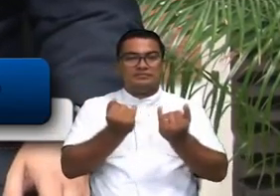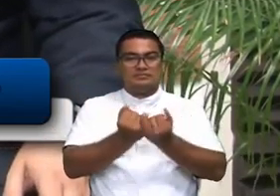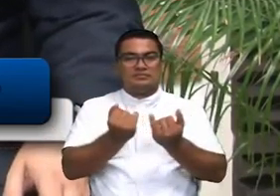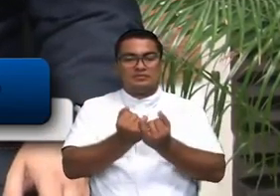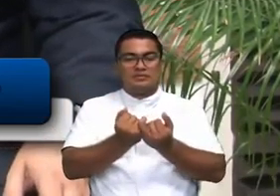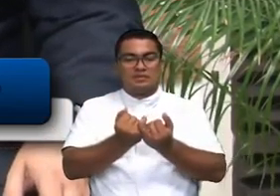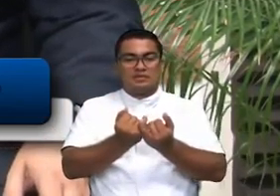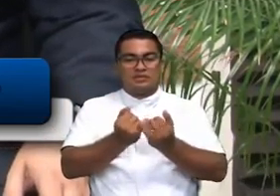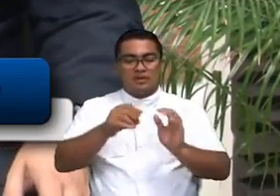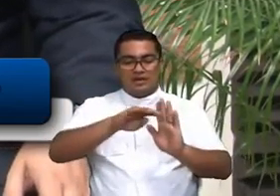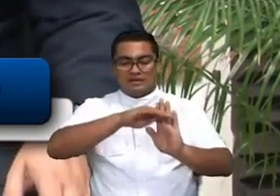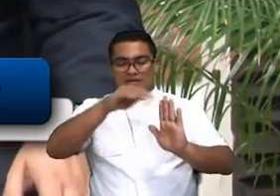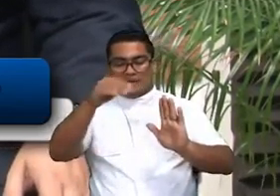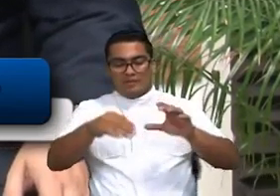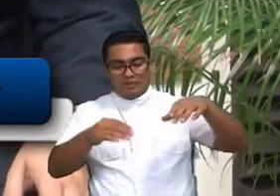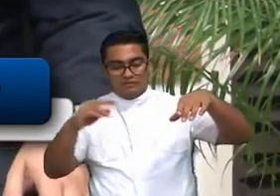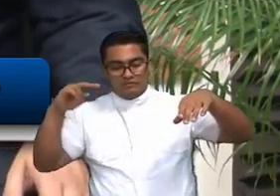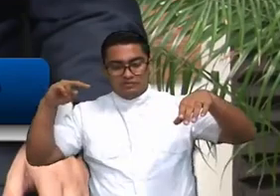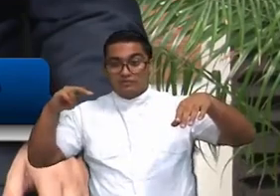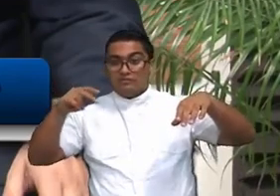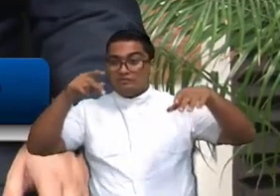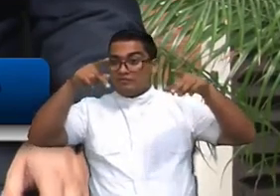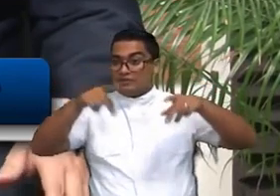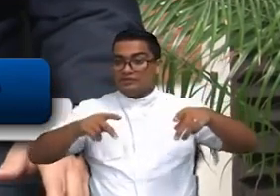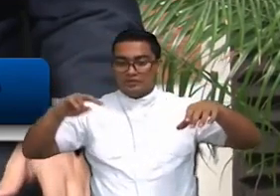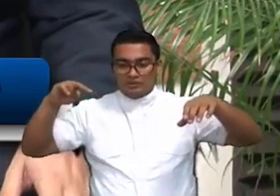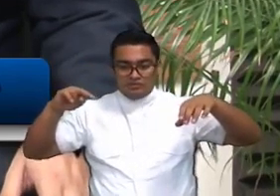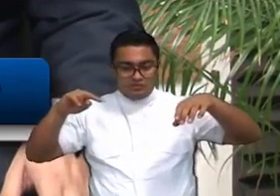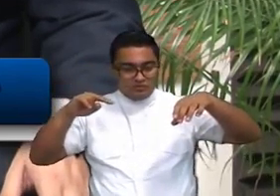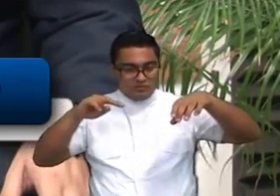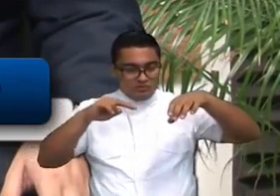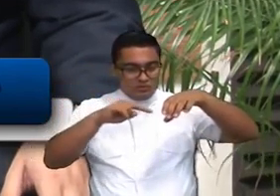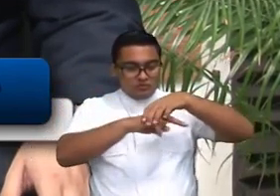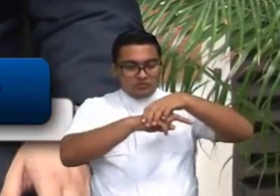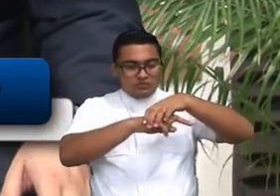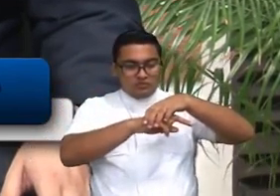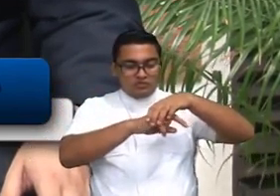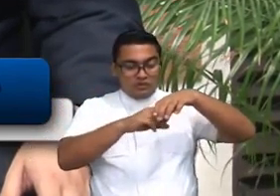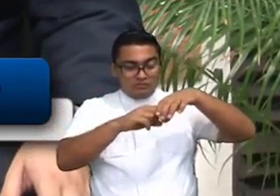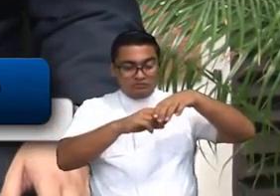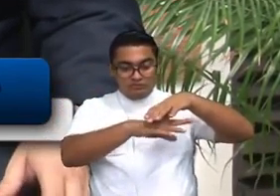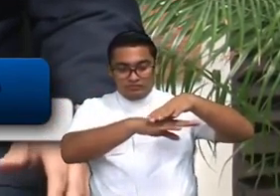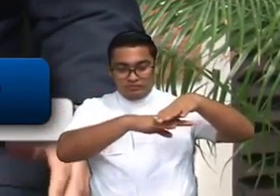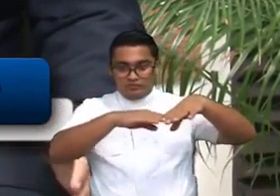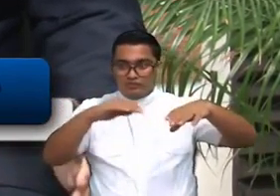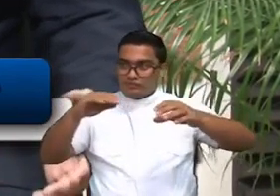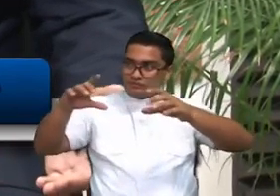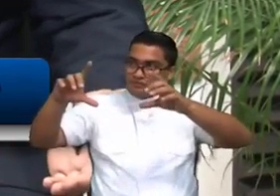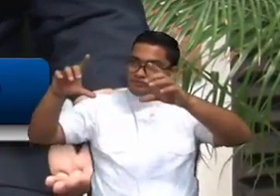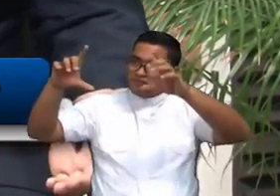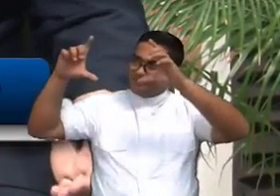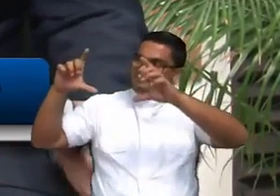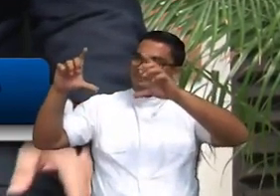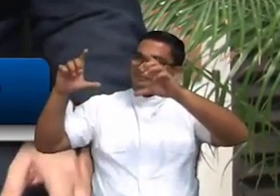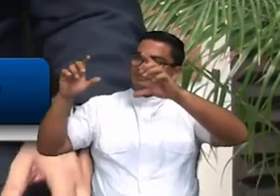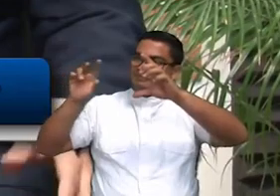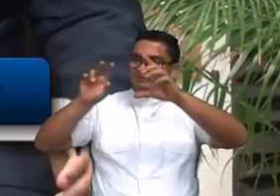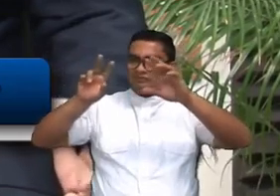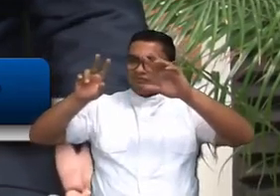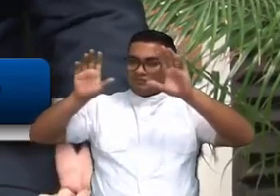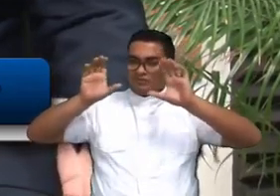a la tomografía para lo que son las partes blandas, como son los músculos, tendones, para observar lesiones. Esto más que todo